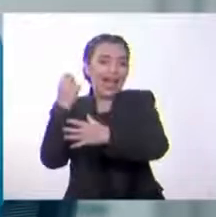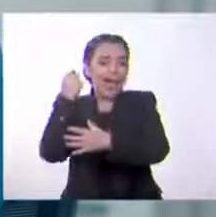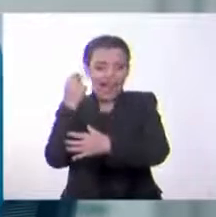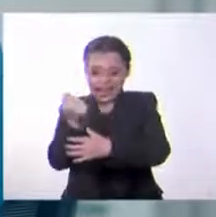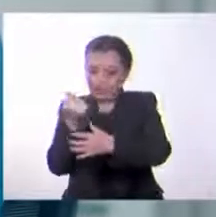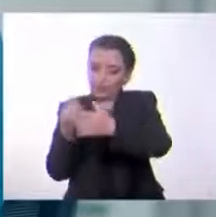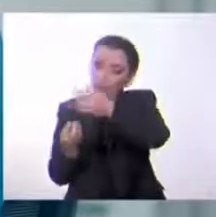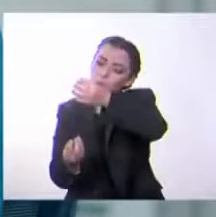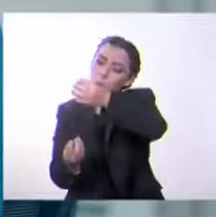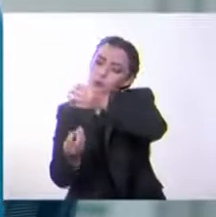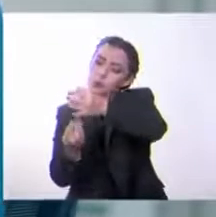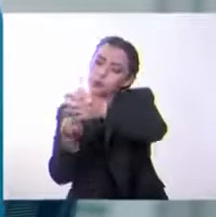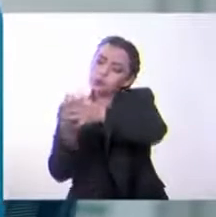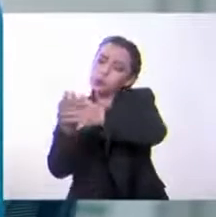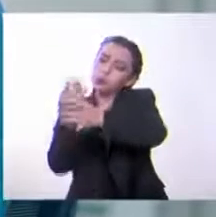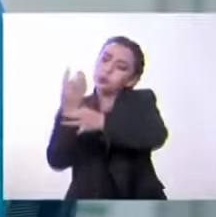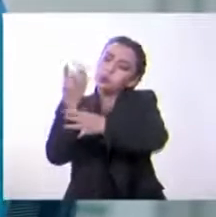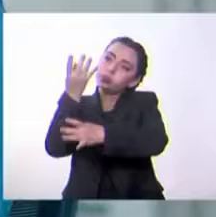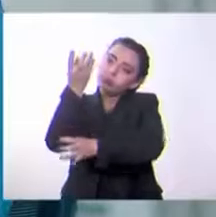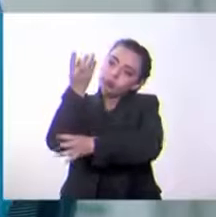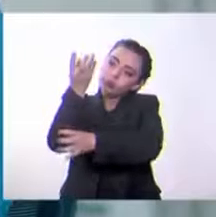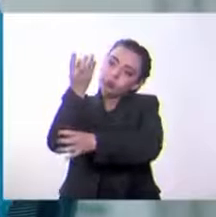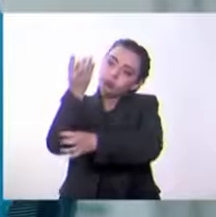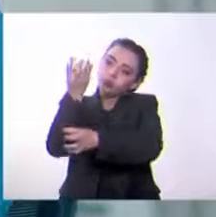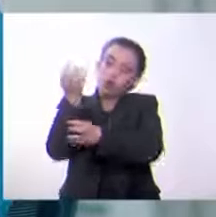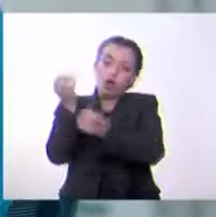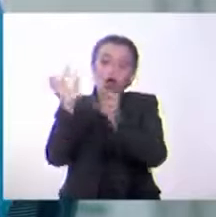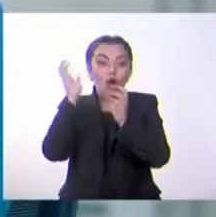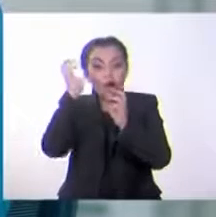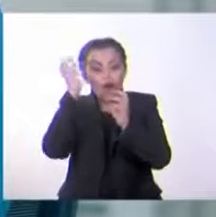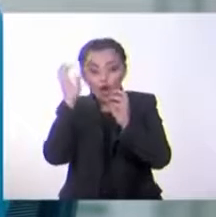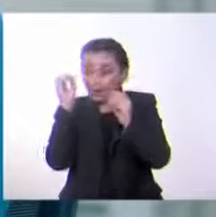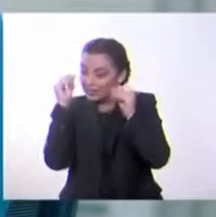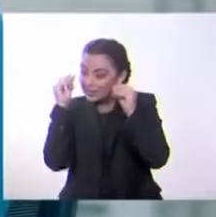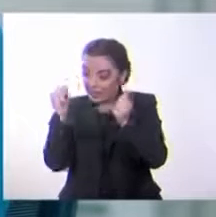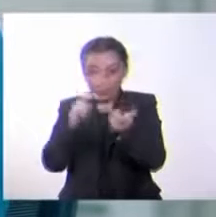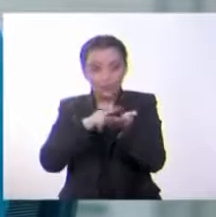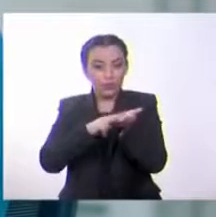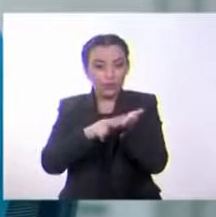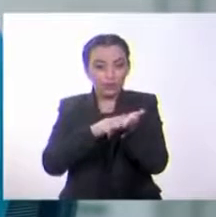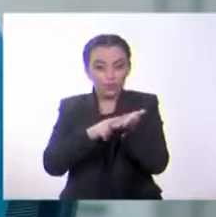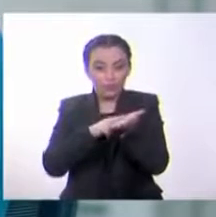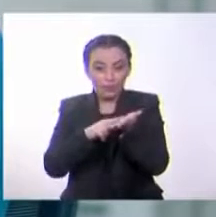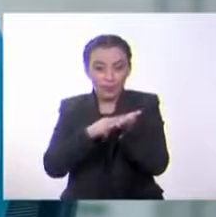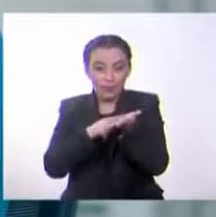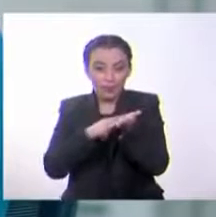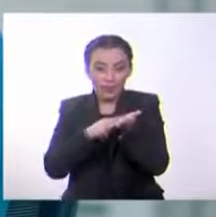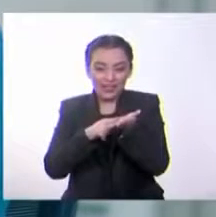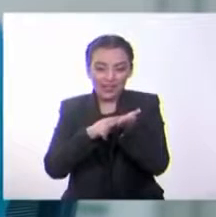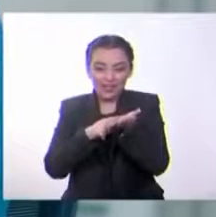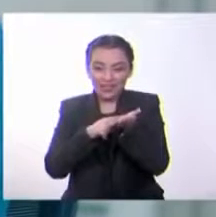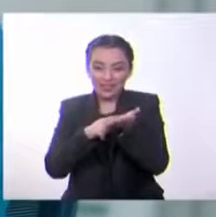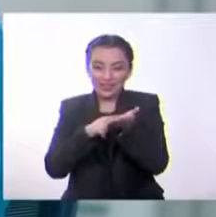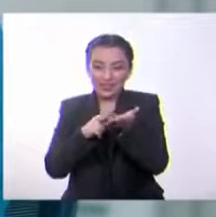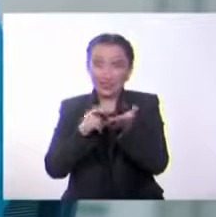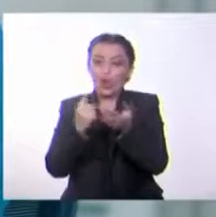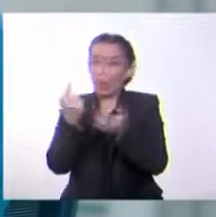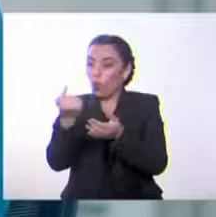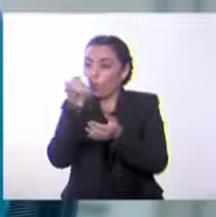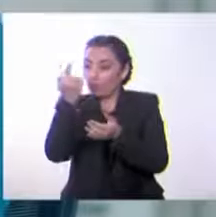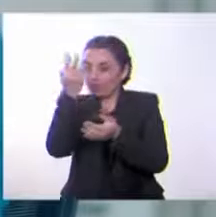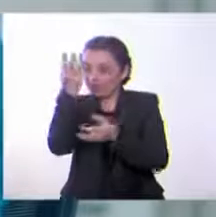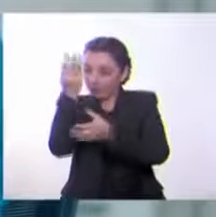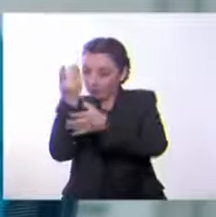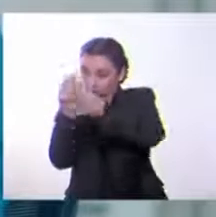que nosotros evidenciamos cómo se mezclaron los colores y nos quedó prácticamente una sola mezcla